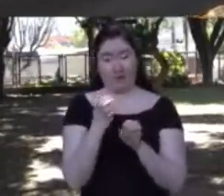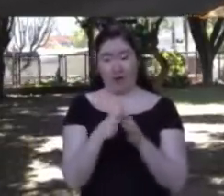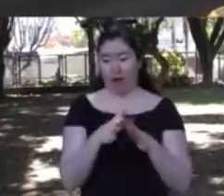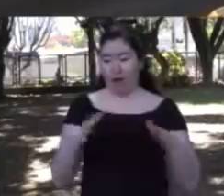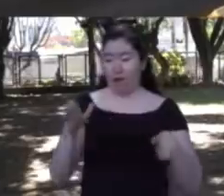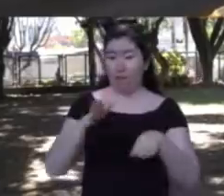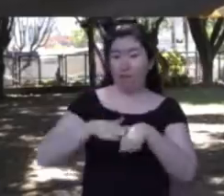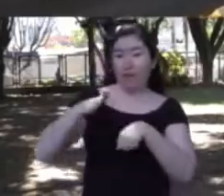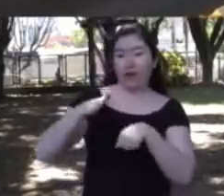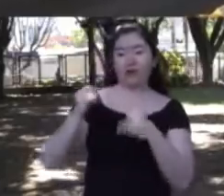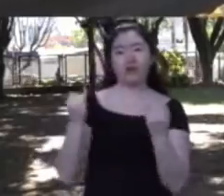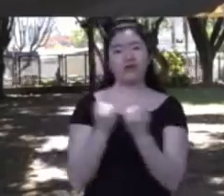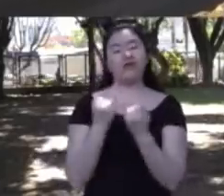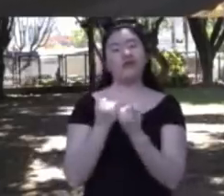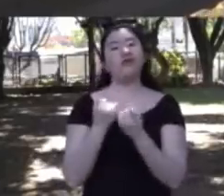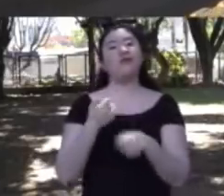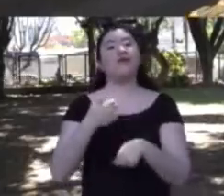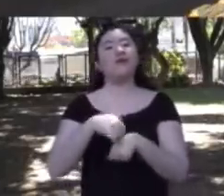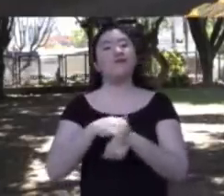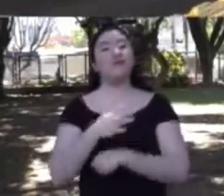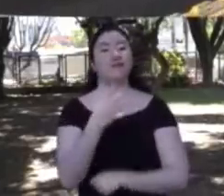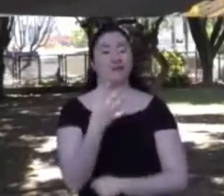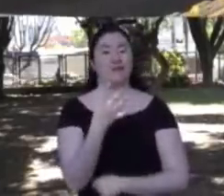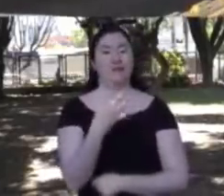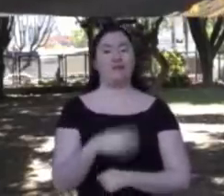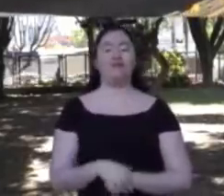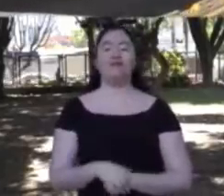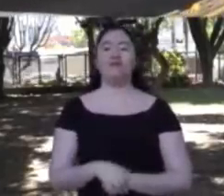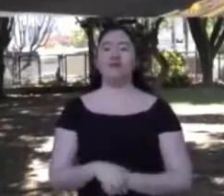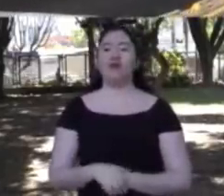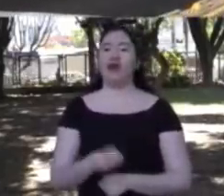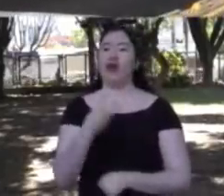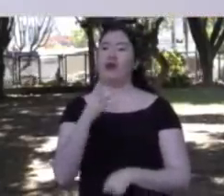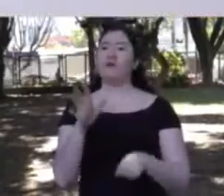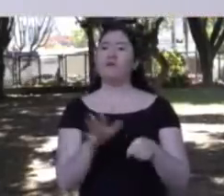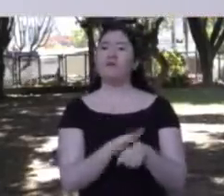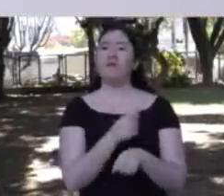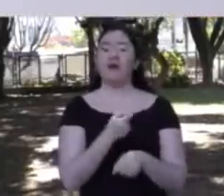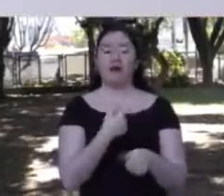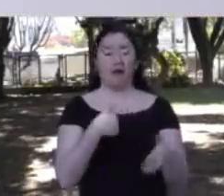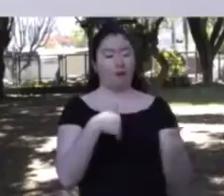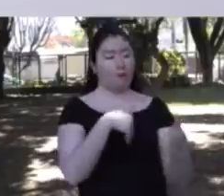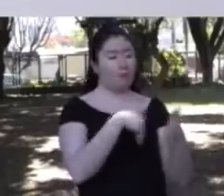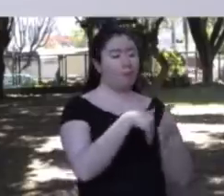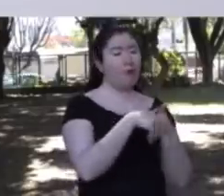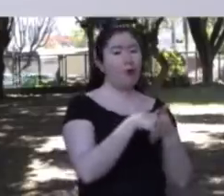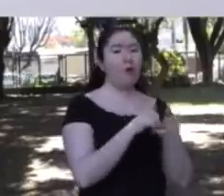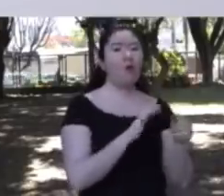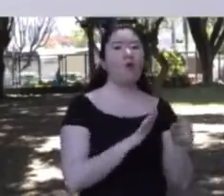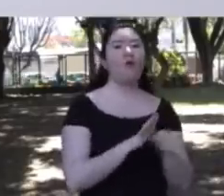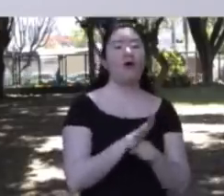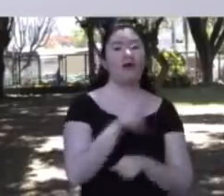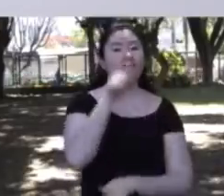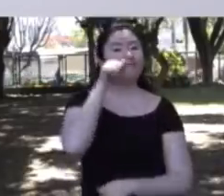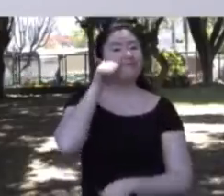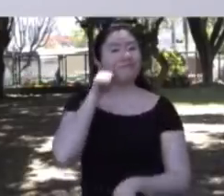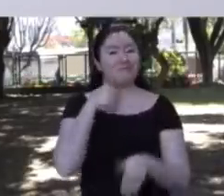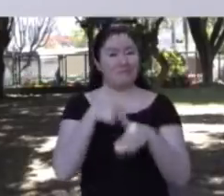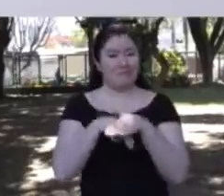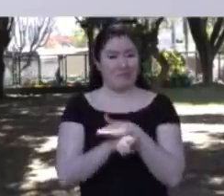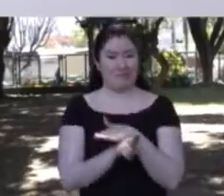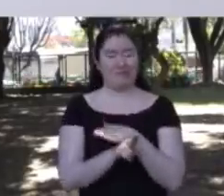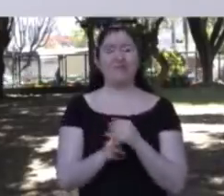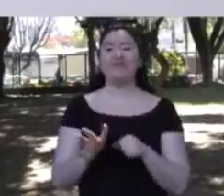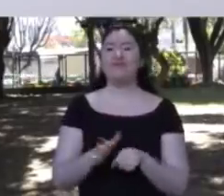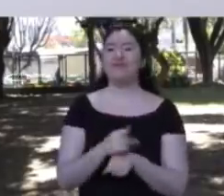4 del Metrobús. La línea 3 para que llegara al Metro Zapata. En algún momento nos planteamos la